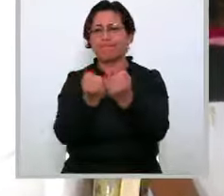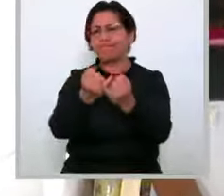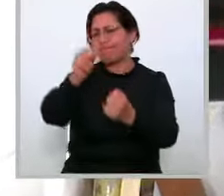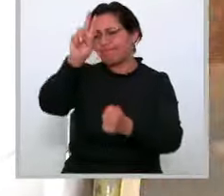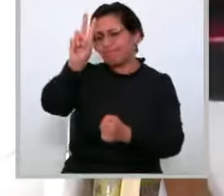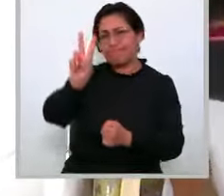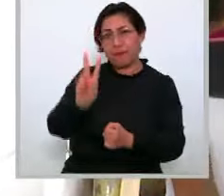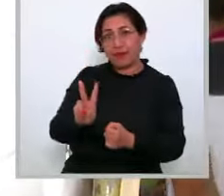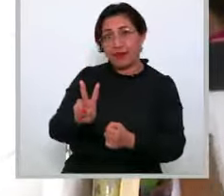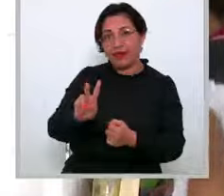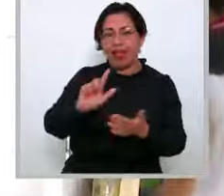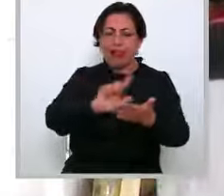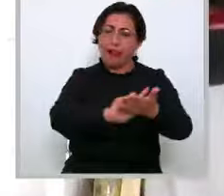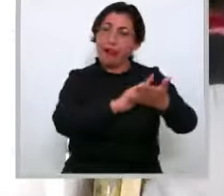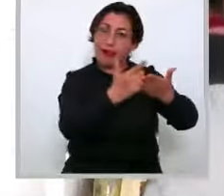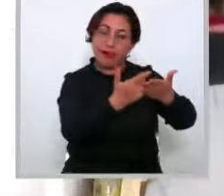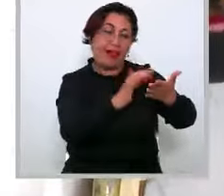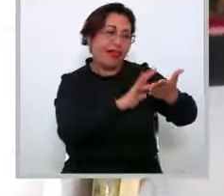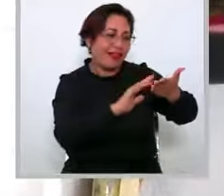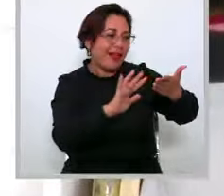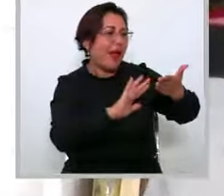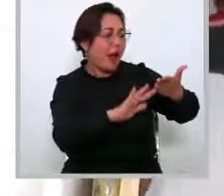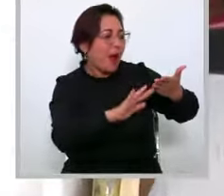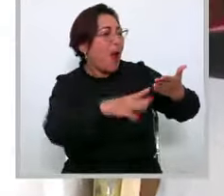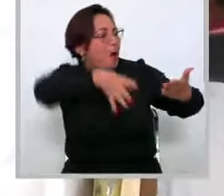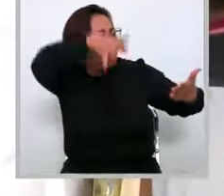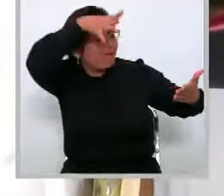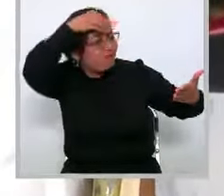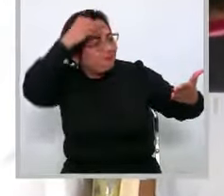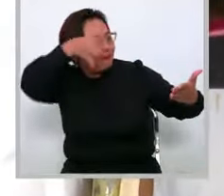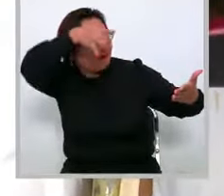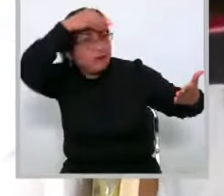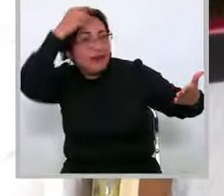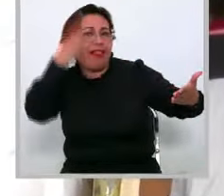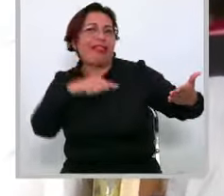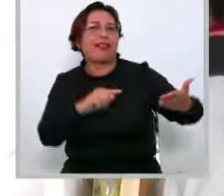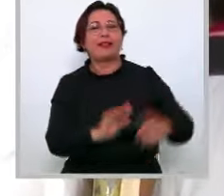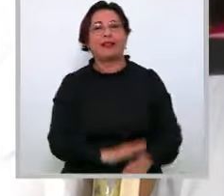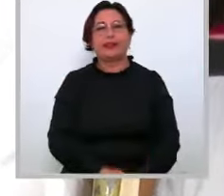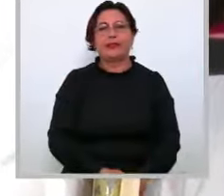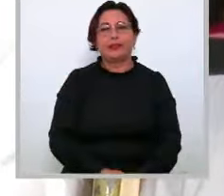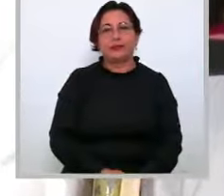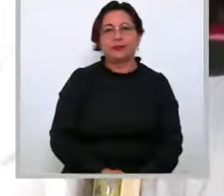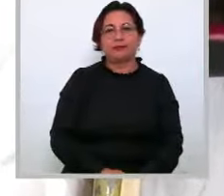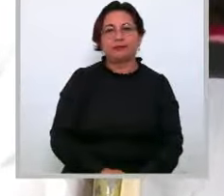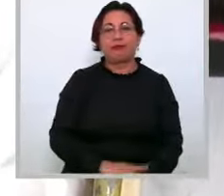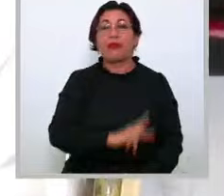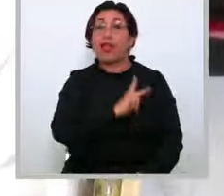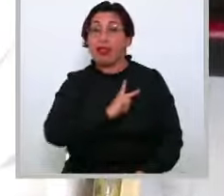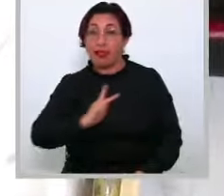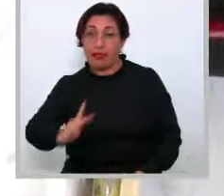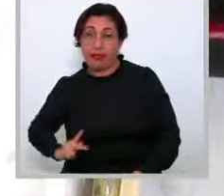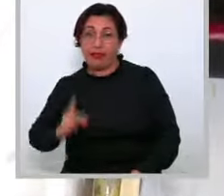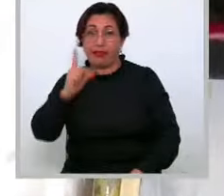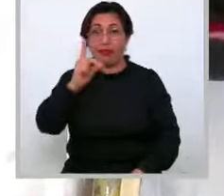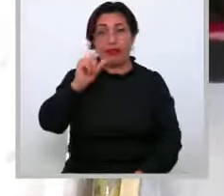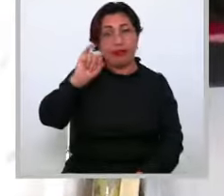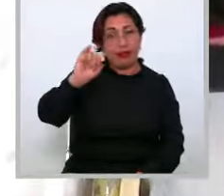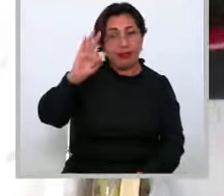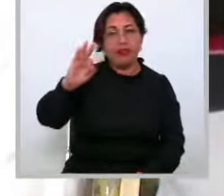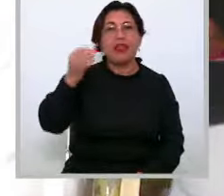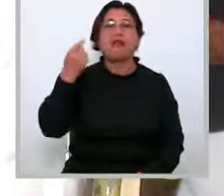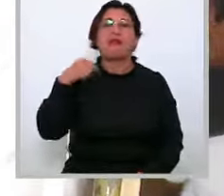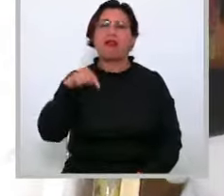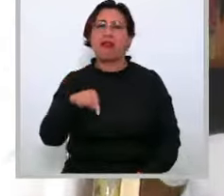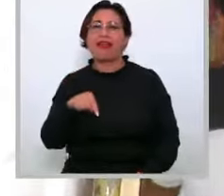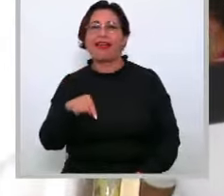lectura. Es una iniciativa que, nuevamente te comento, la presidenta honoraria del sistema DIF, la señora Irma Bolaños Quijanos, nos